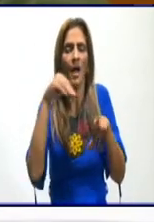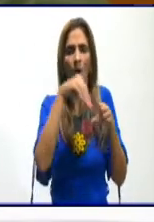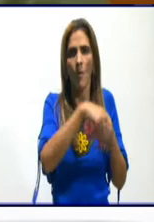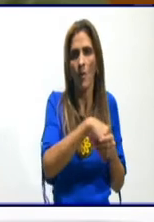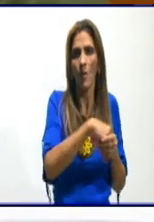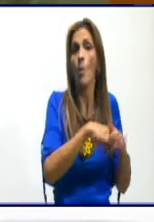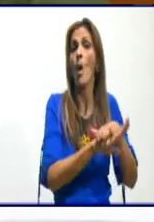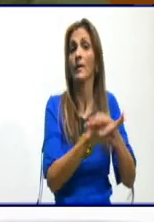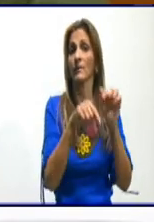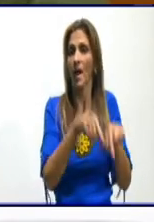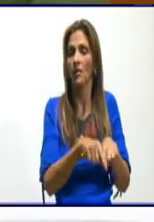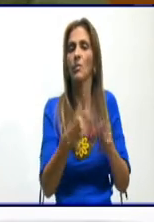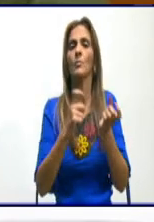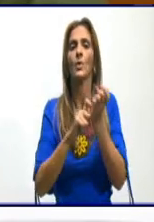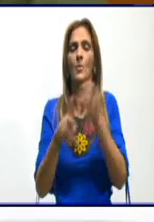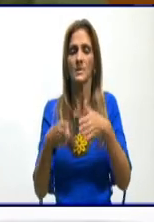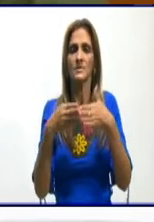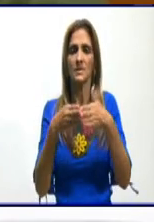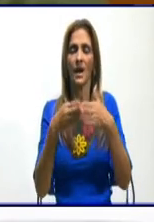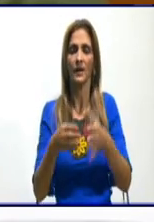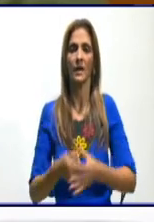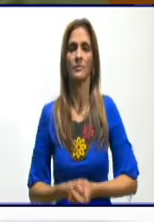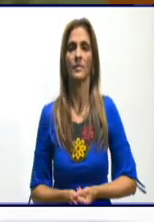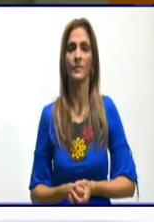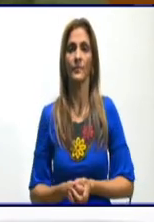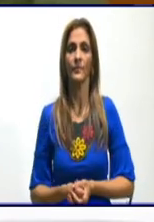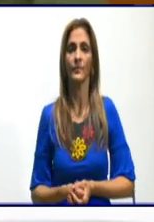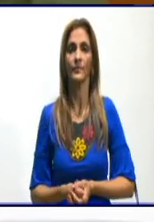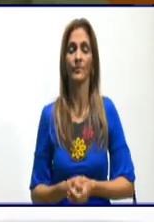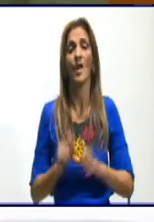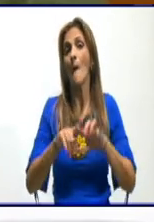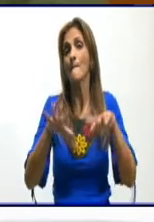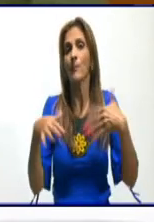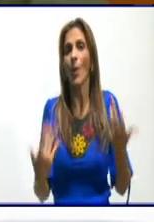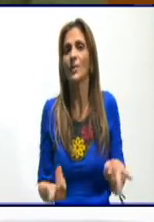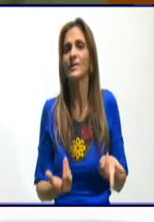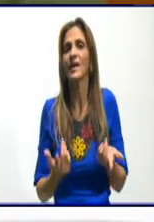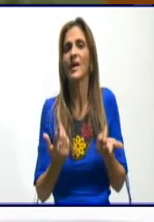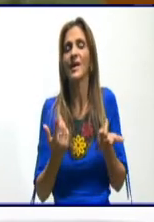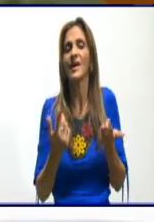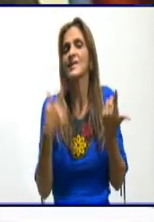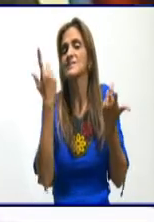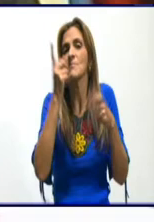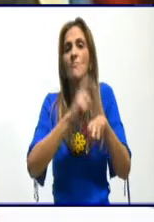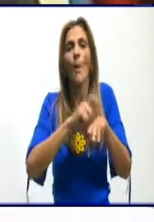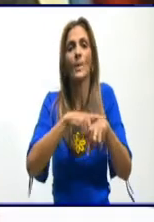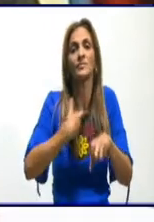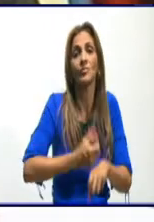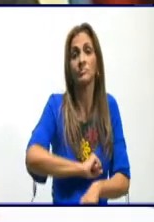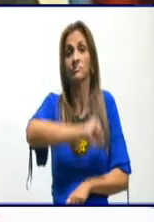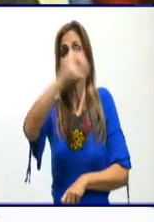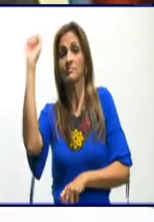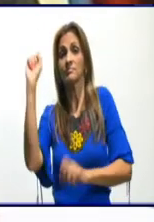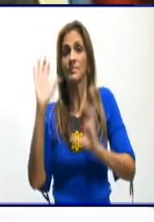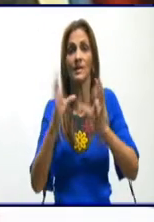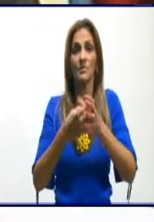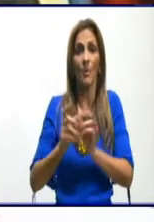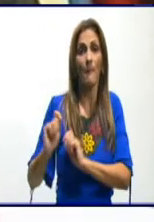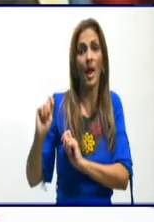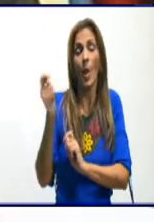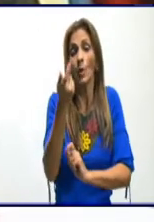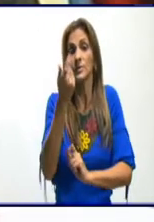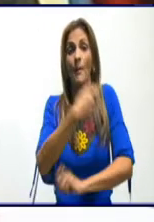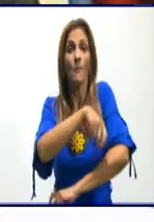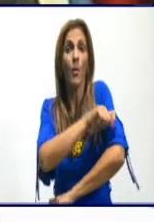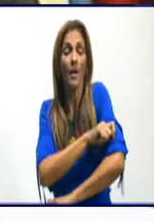momentos de los más alegres de la historia de la provincia de granma desde que surgió y